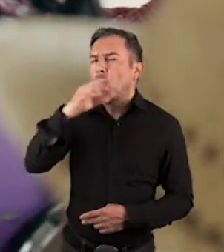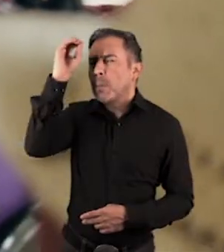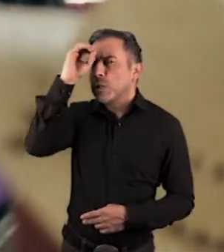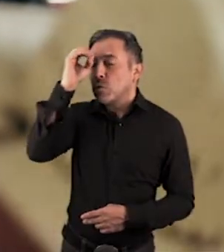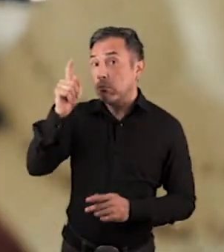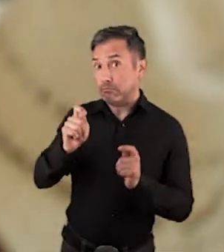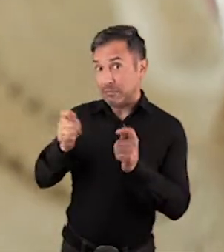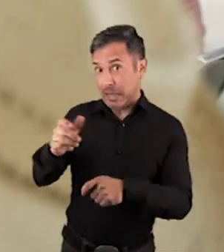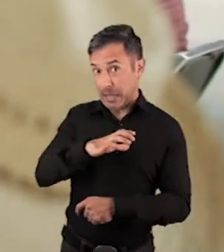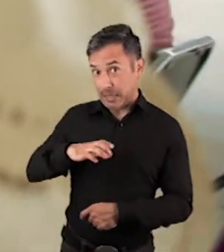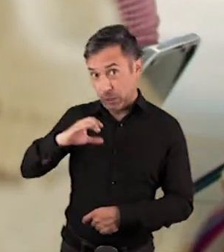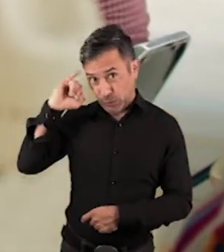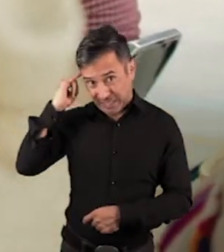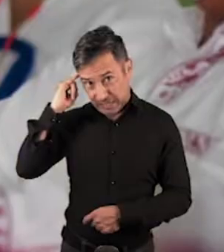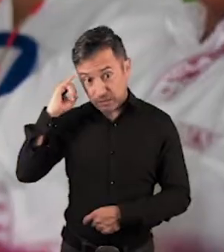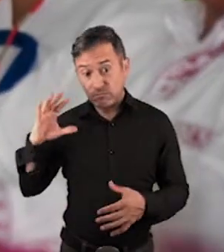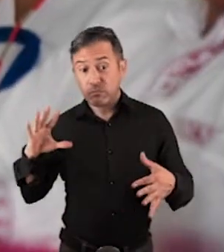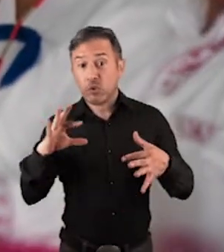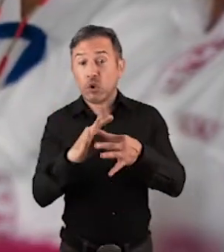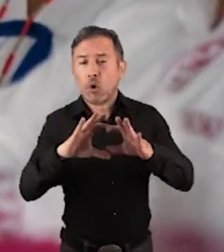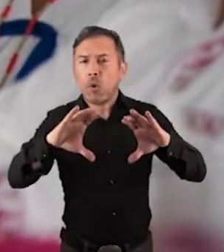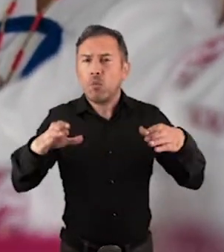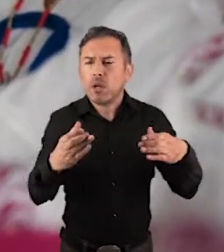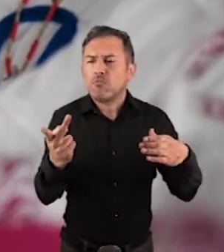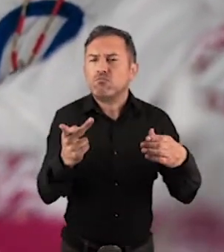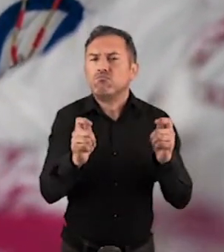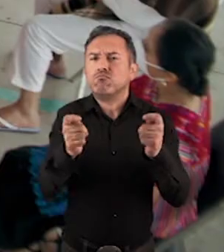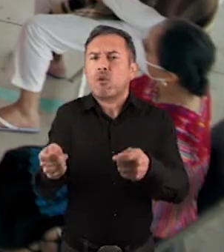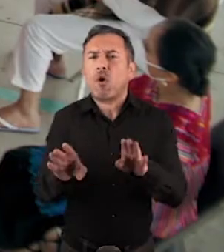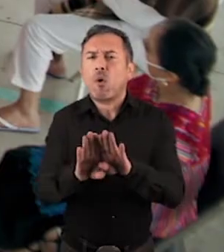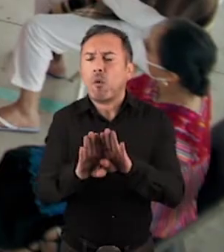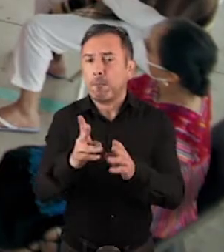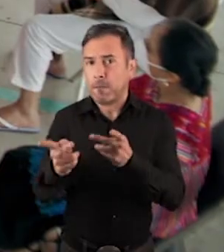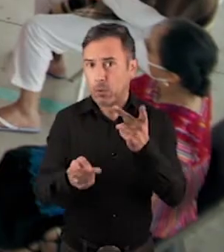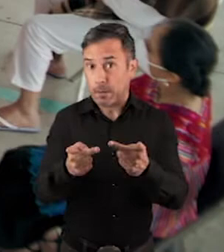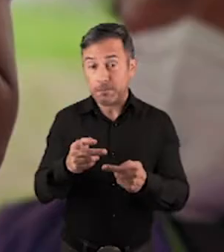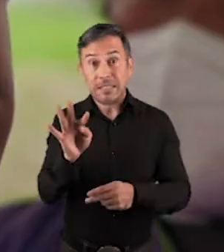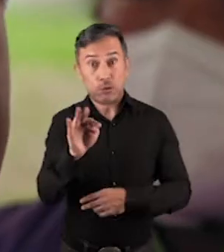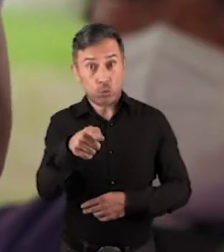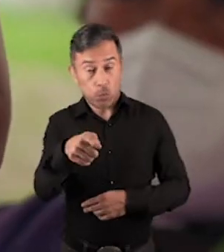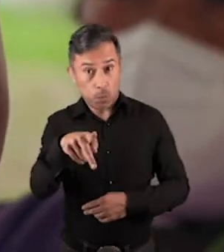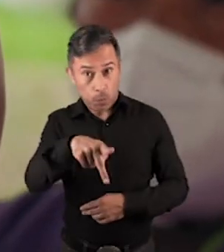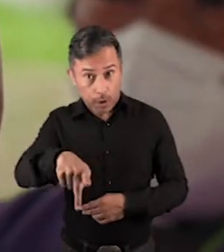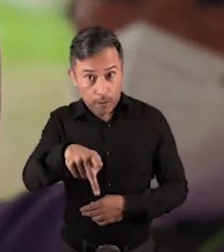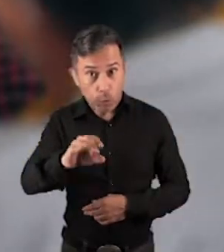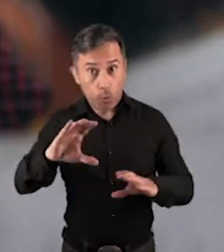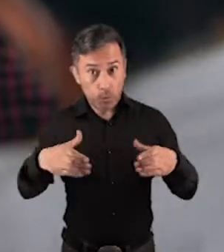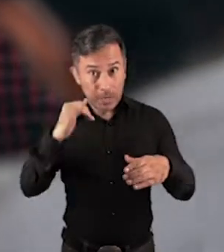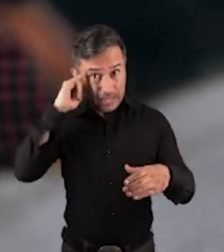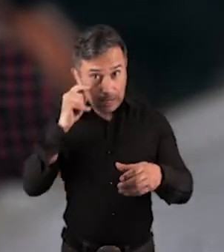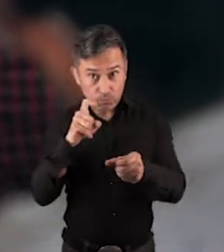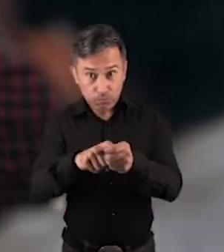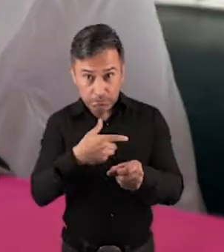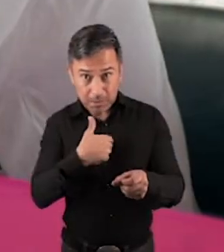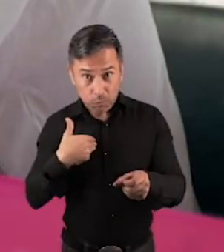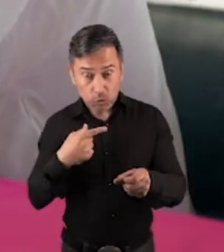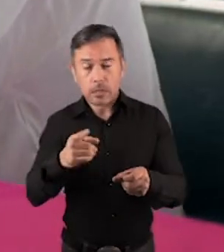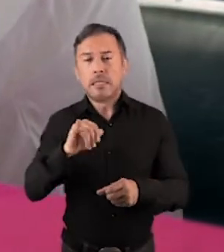pahkechti ukinilob kapel tak hump el ti kakal kinob ti uwi nali julio ilawilti